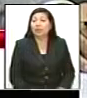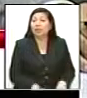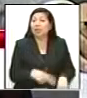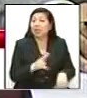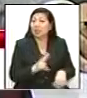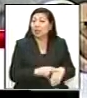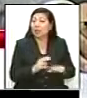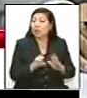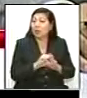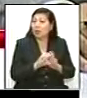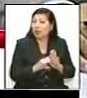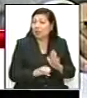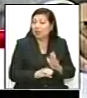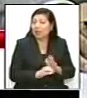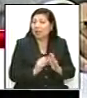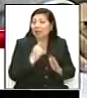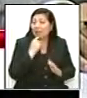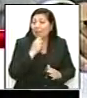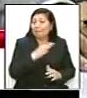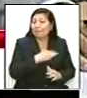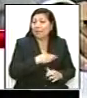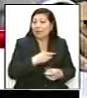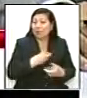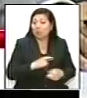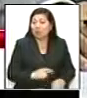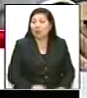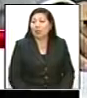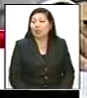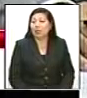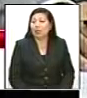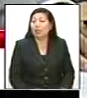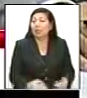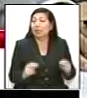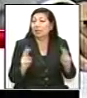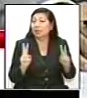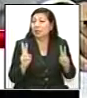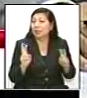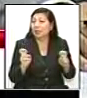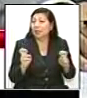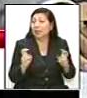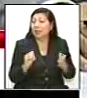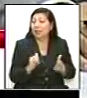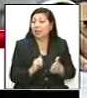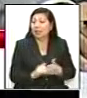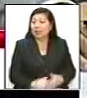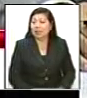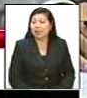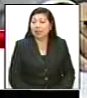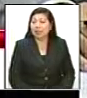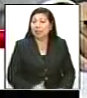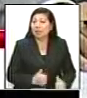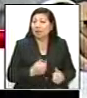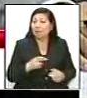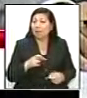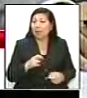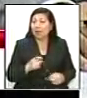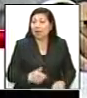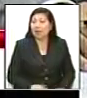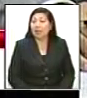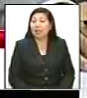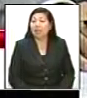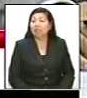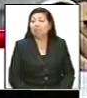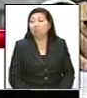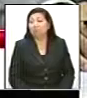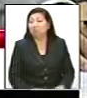naturaleza constitucional está el Ministerio Público, porque es el titular de la acción penal.